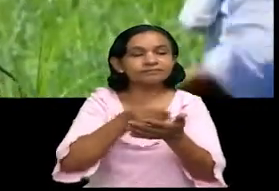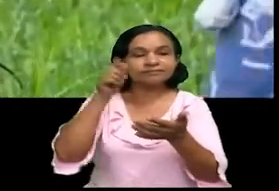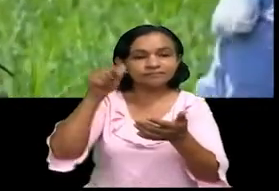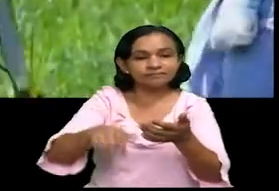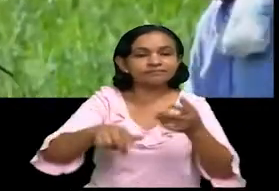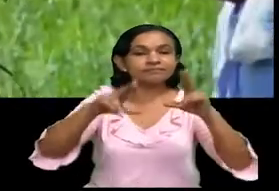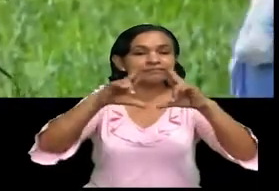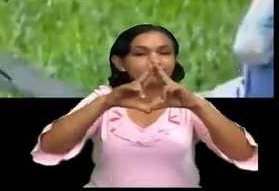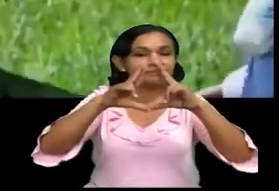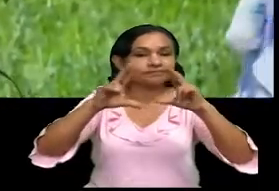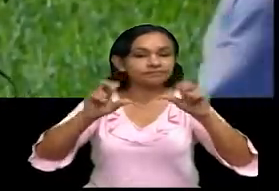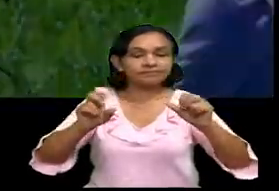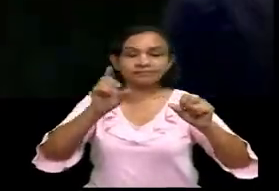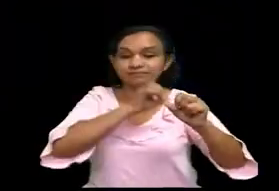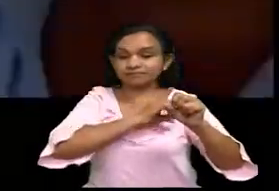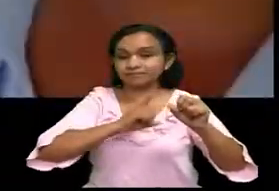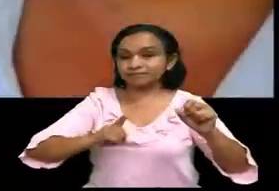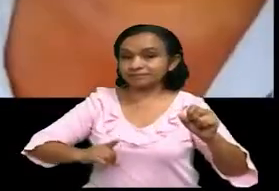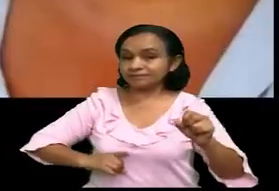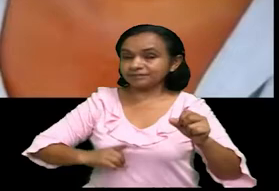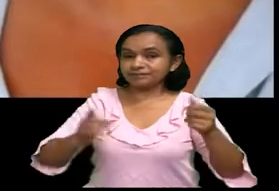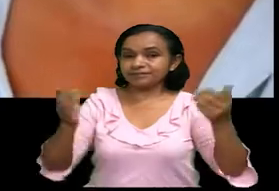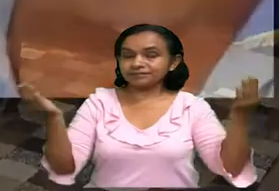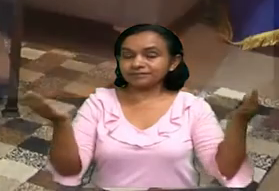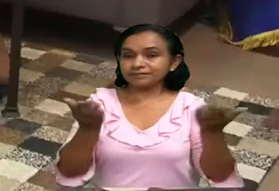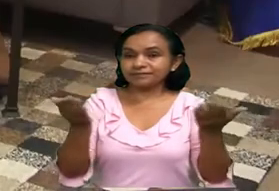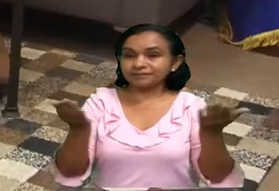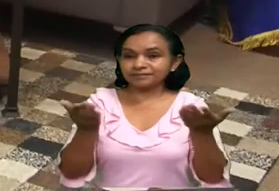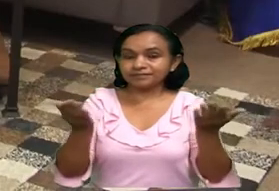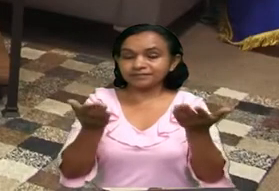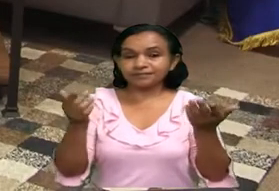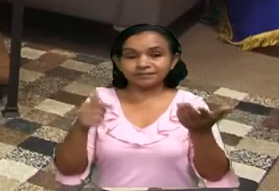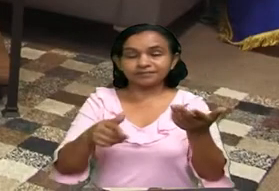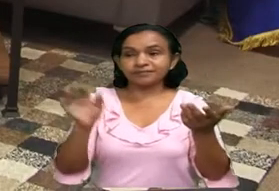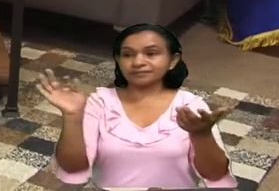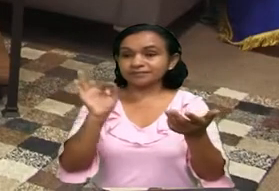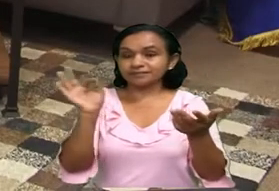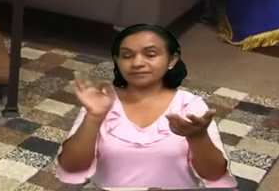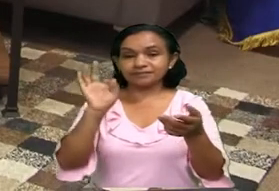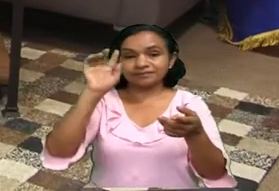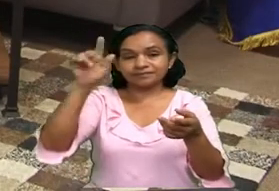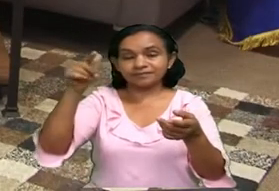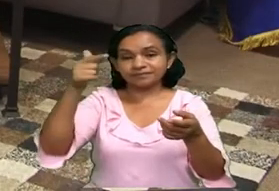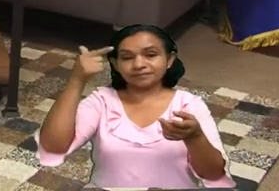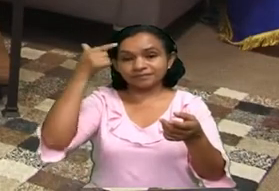ganado. Bueno, diputado, ¿cómo reciben esta estrategia de parte del Gobierno